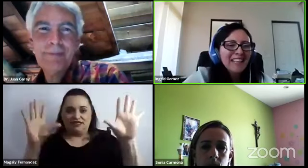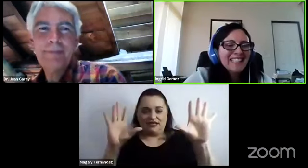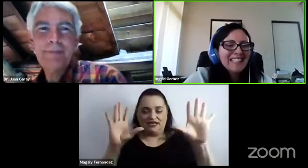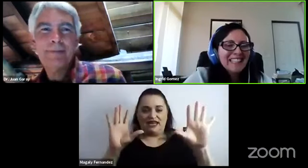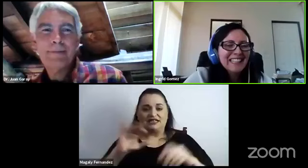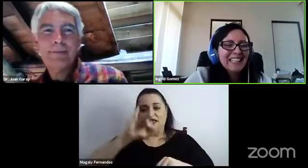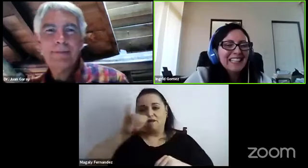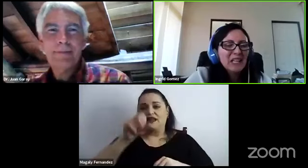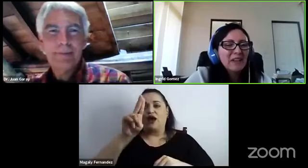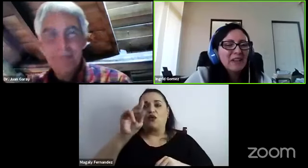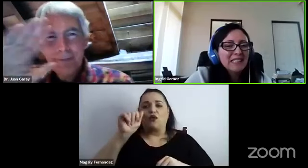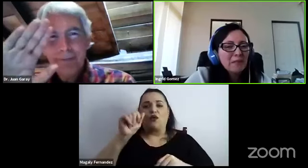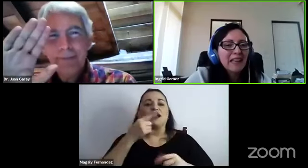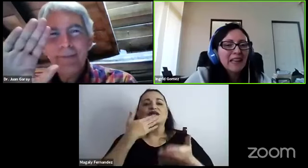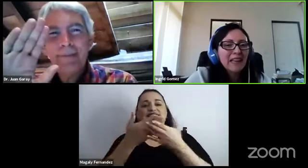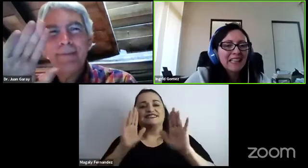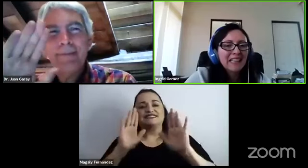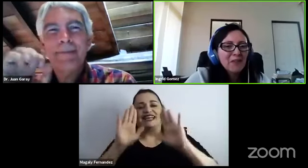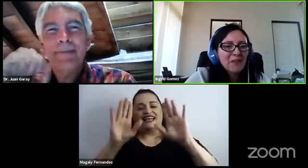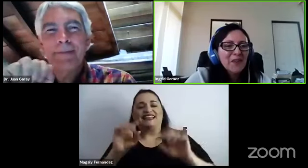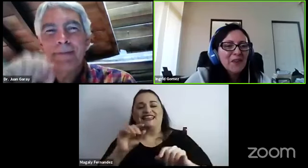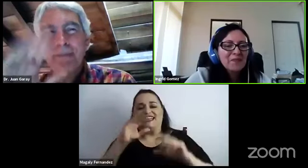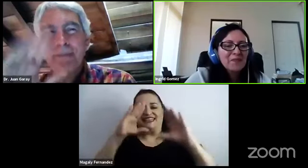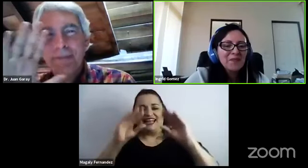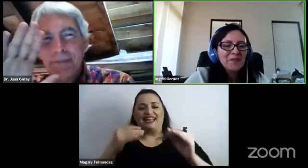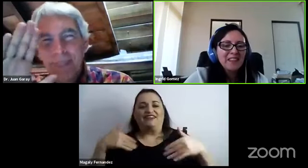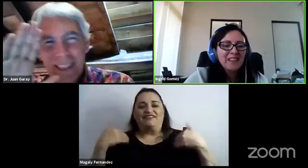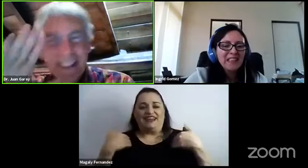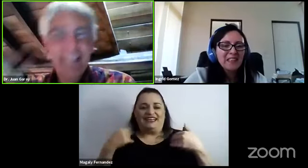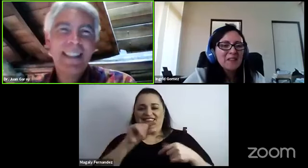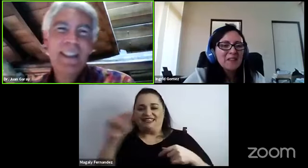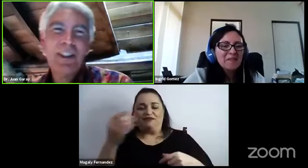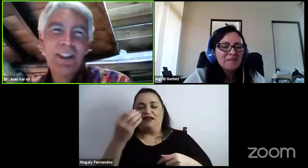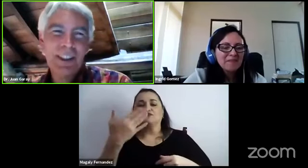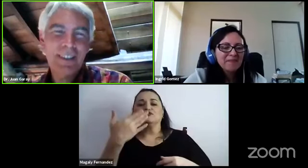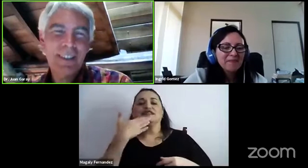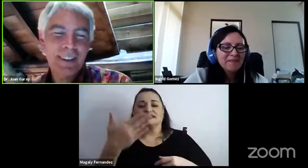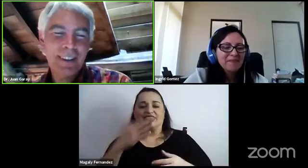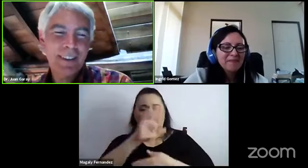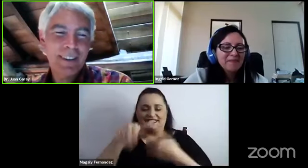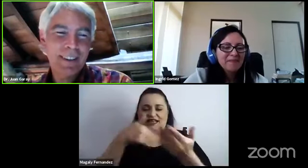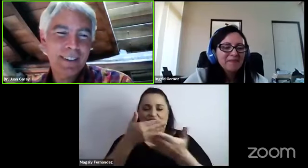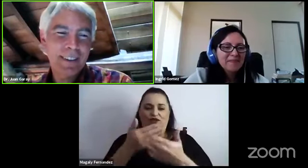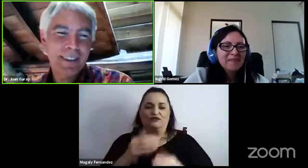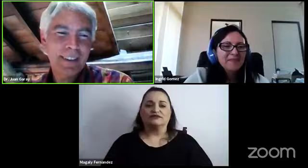y para Juan una excelente tarde y feliz semana. Hasta luego. Muchas gracias a todos.